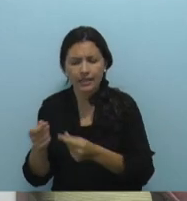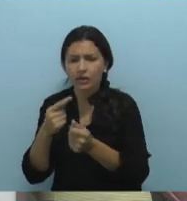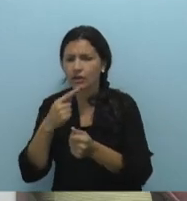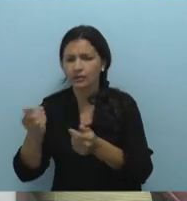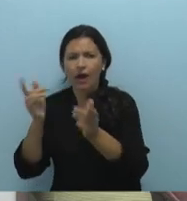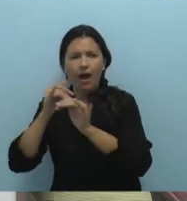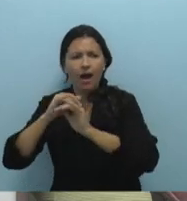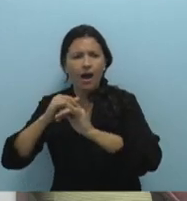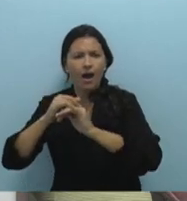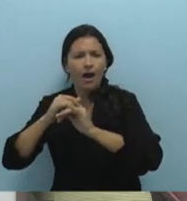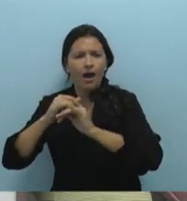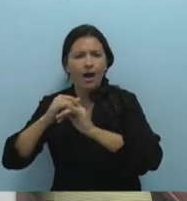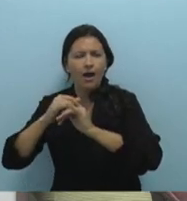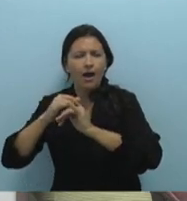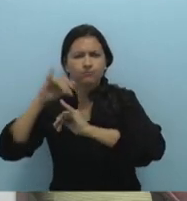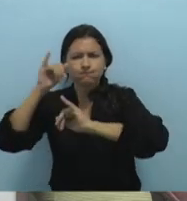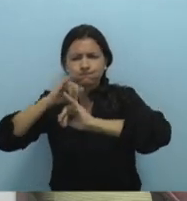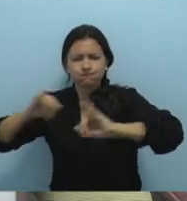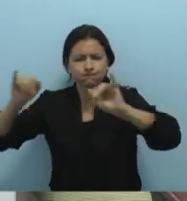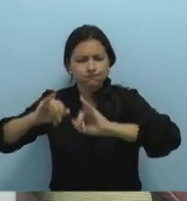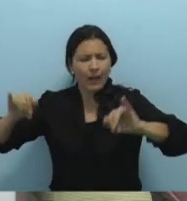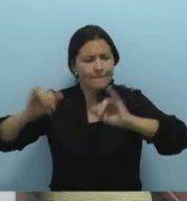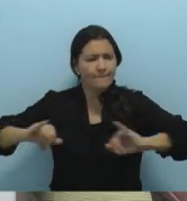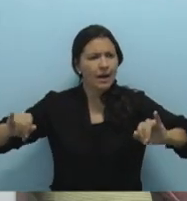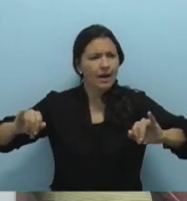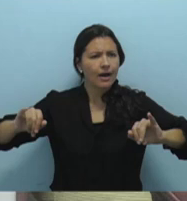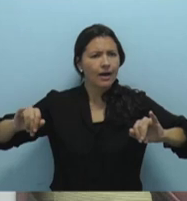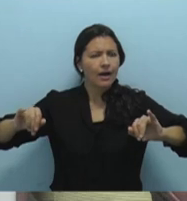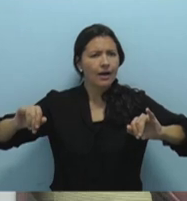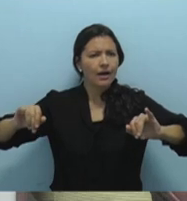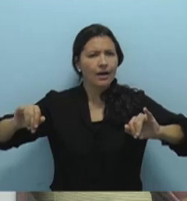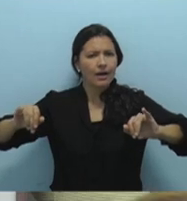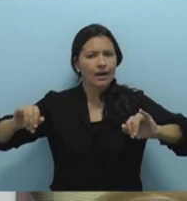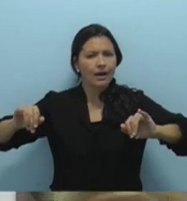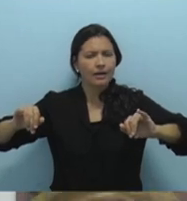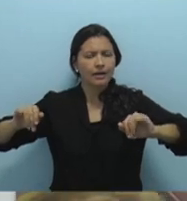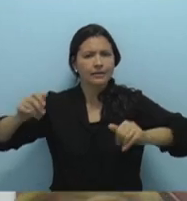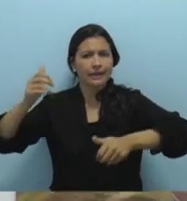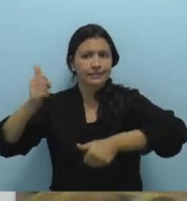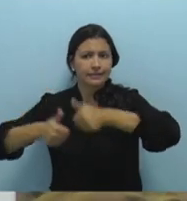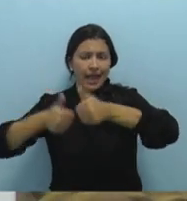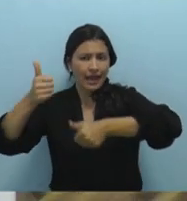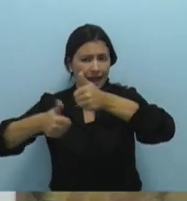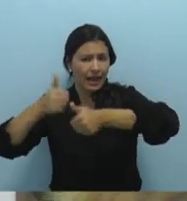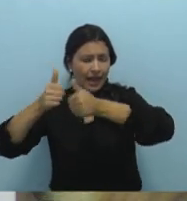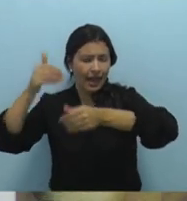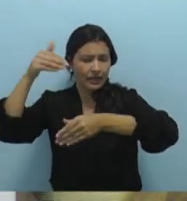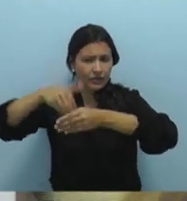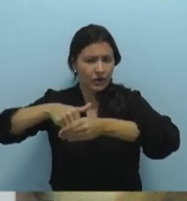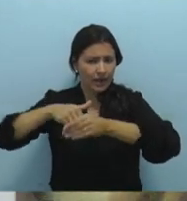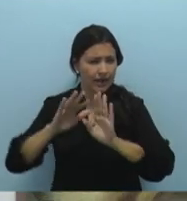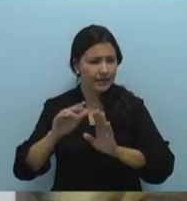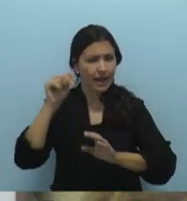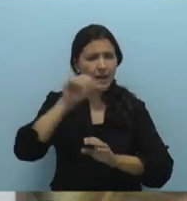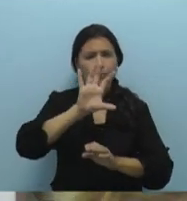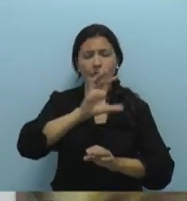la política santafesina, de una vez por todas, tiene que sincerar algunas discusiones. Es necesario que en la provincia de